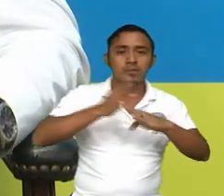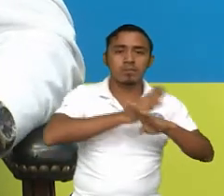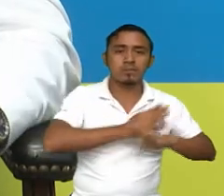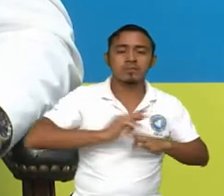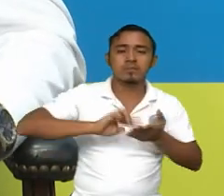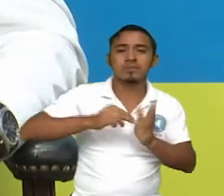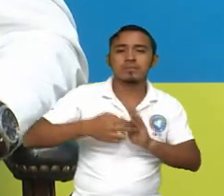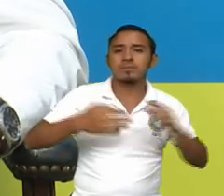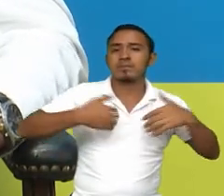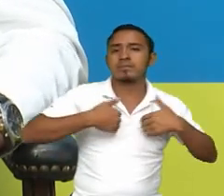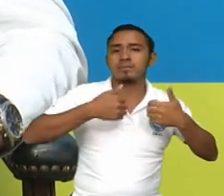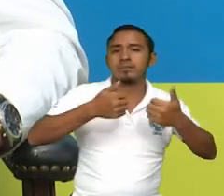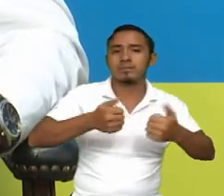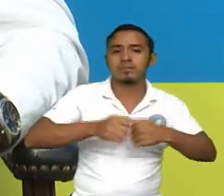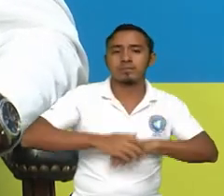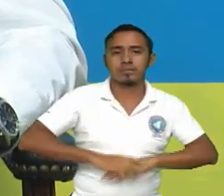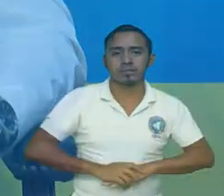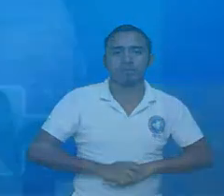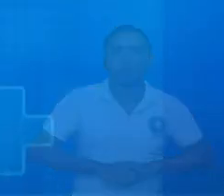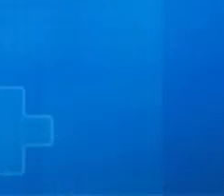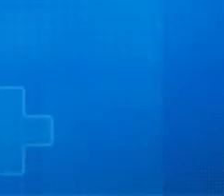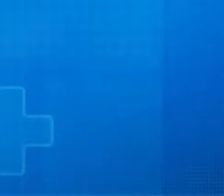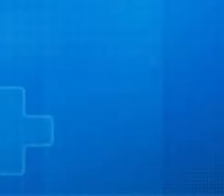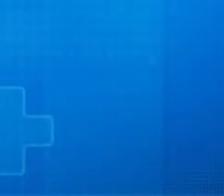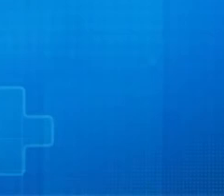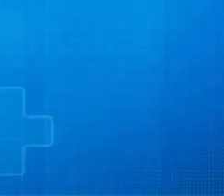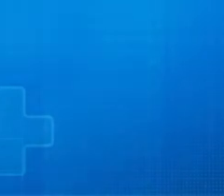también es salud